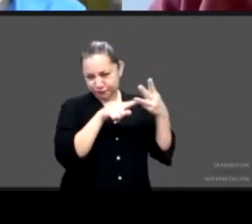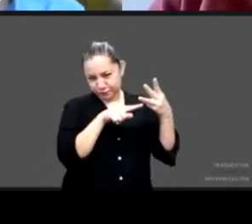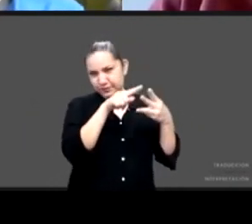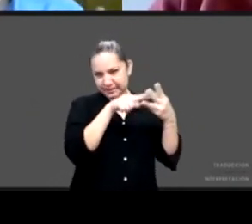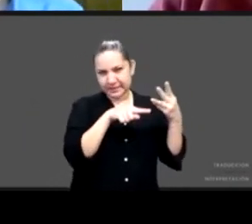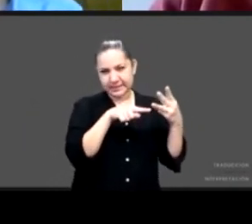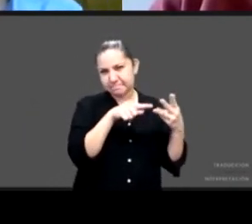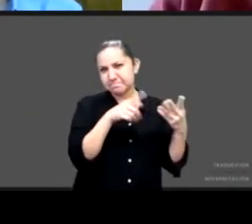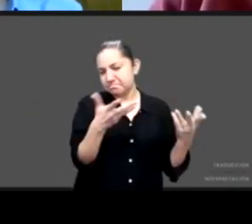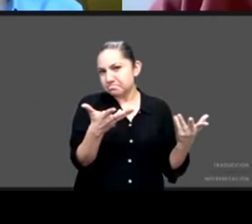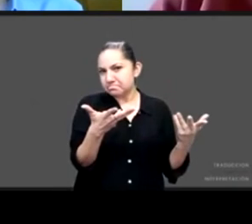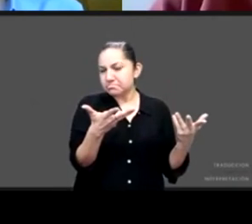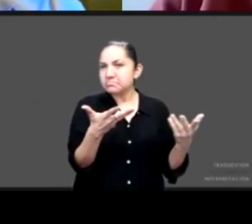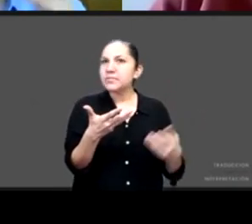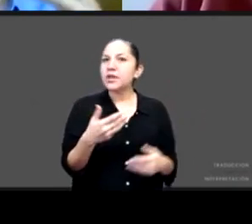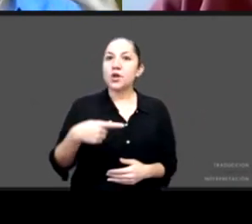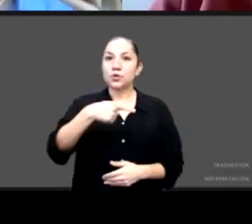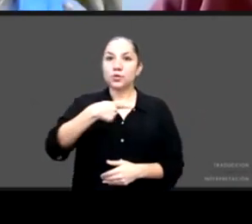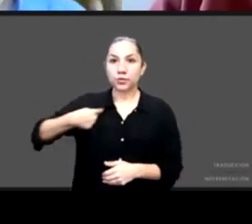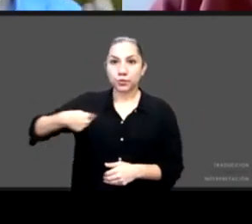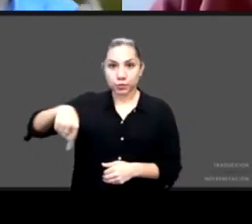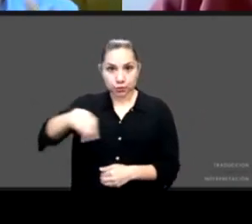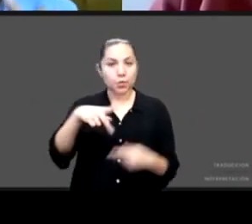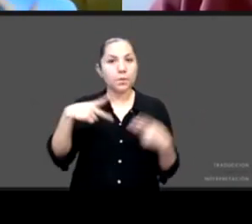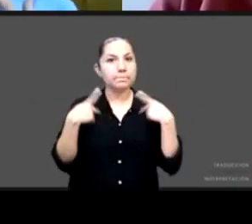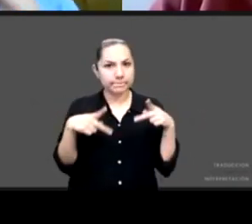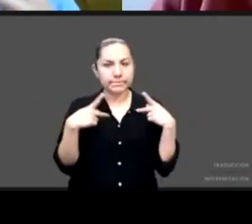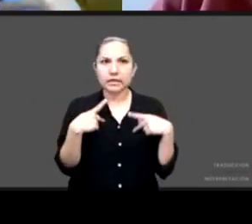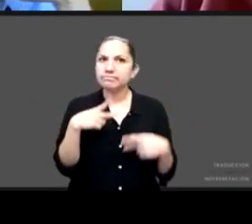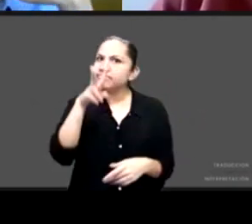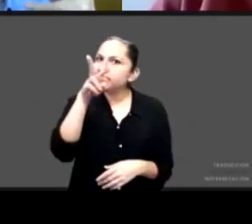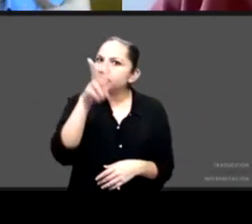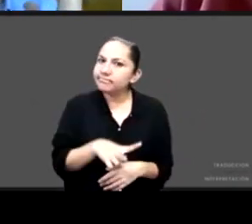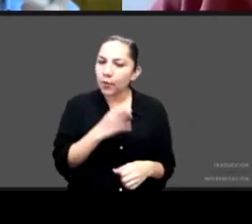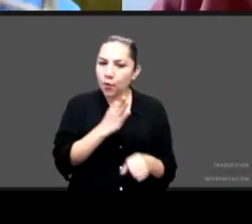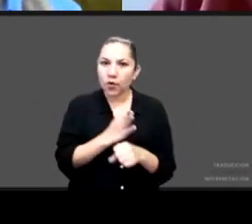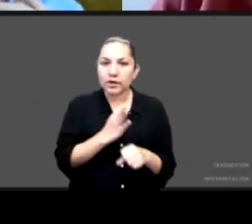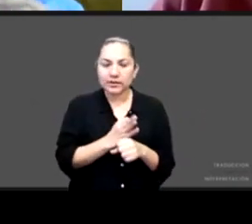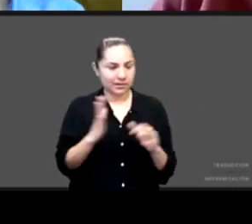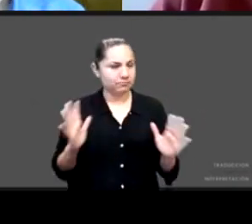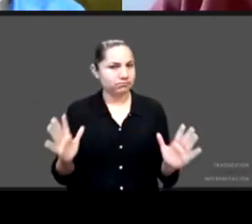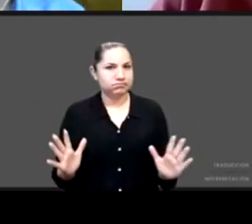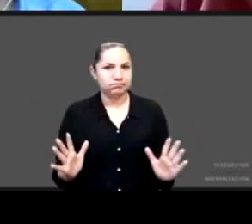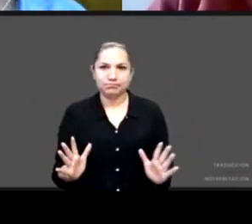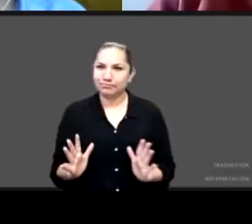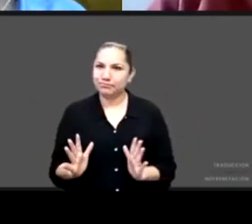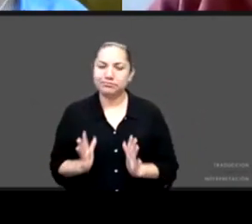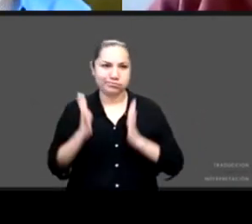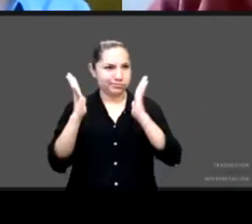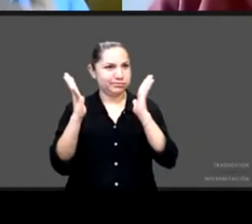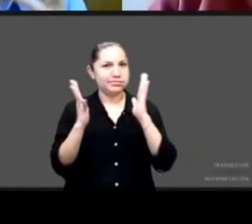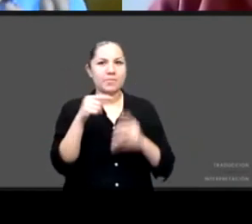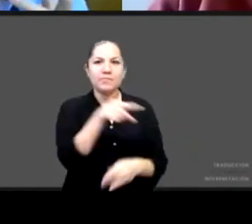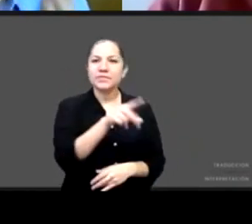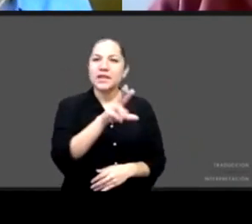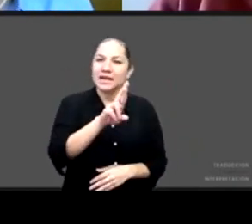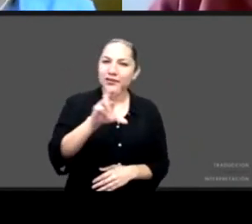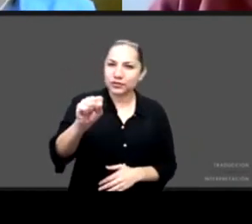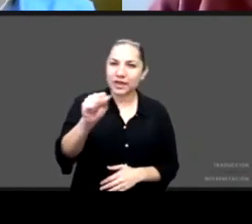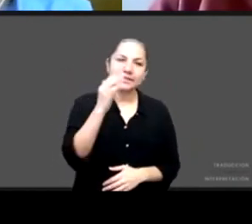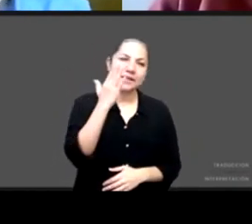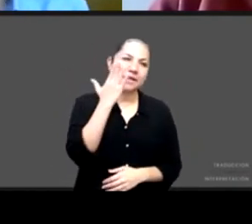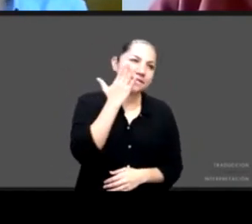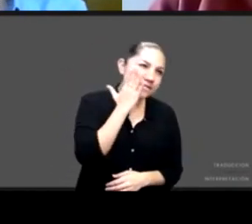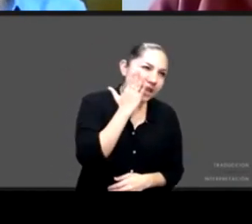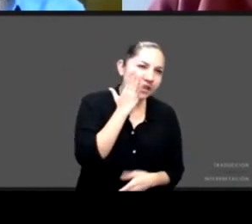somos impactados de cómo las redes sociales y cómo ese se volvió como... Ya sabíamos que con las y